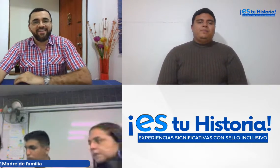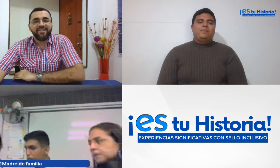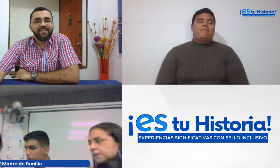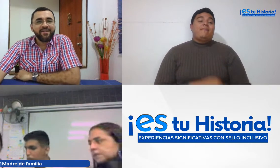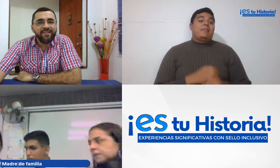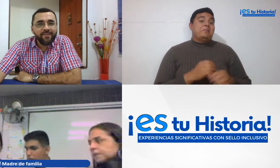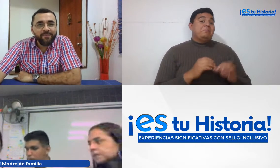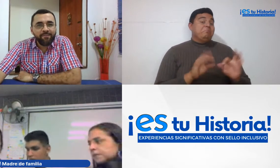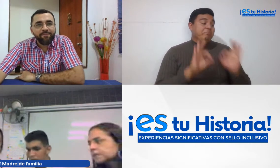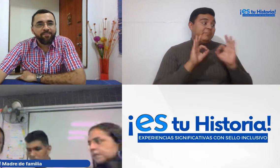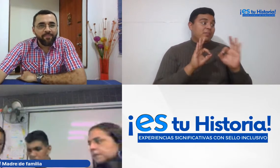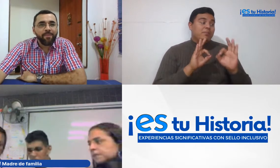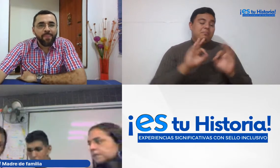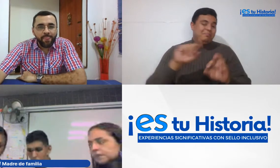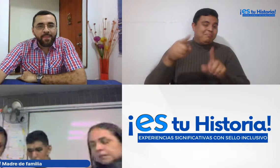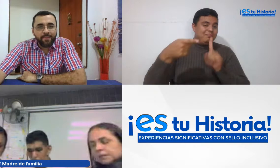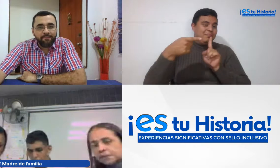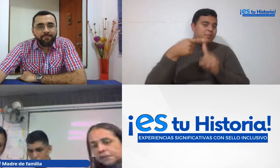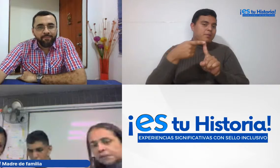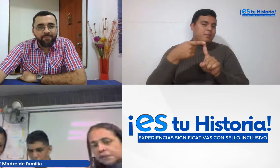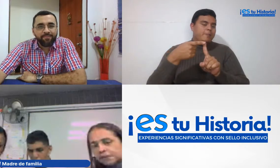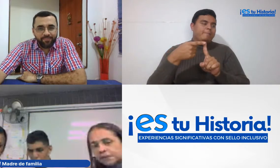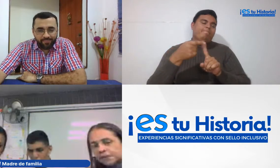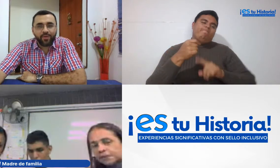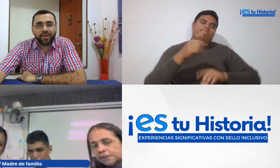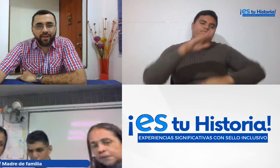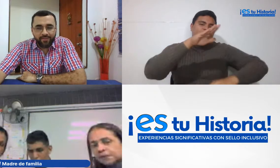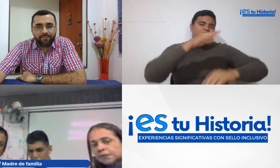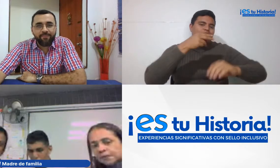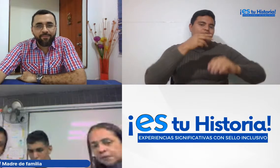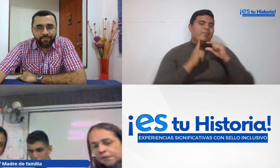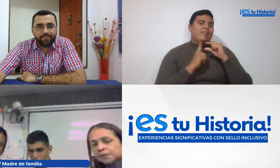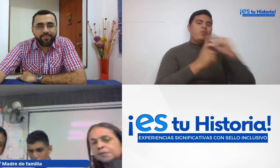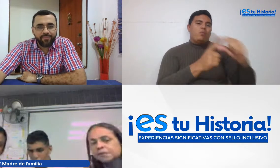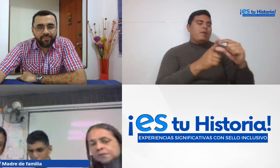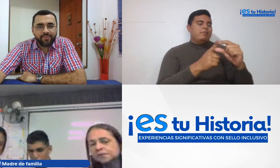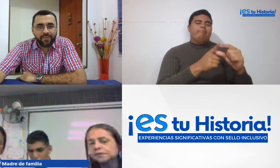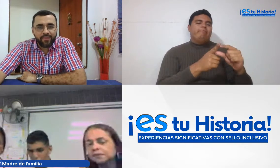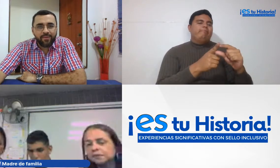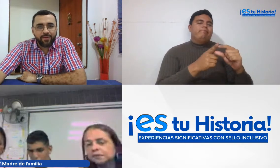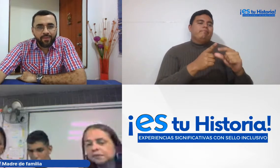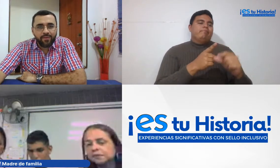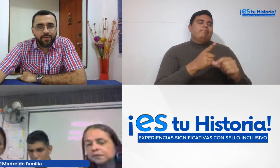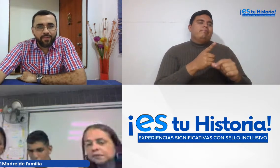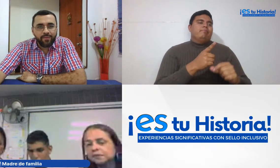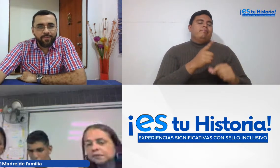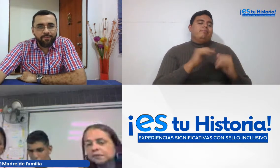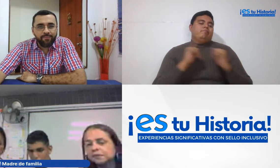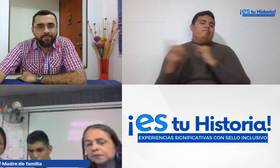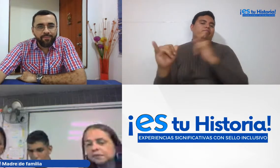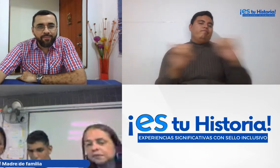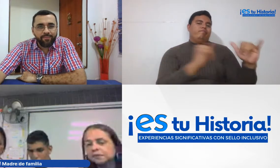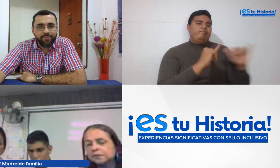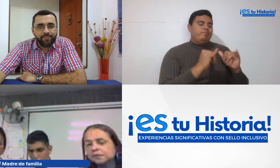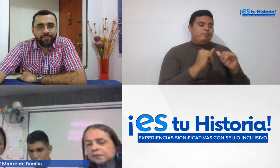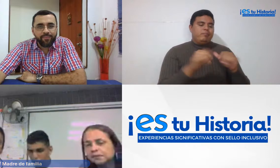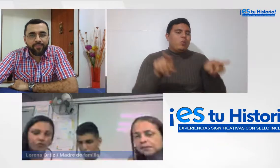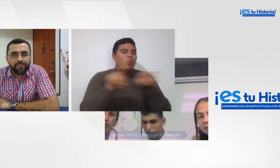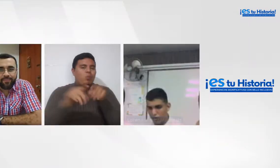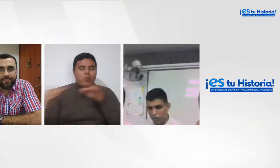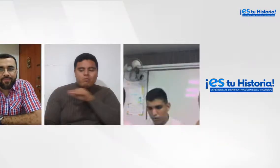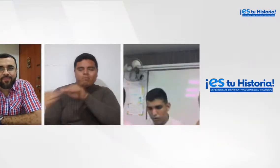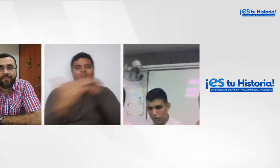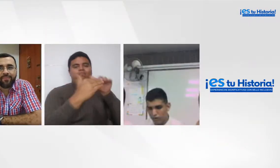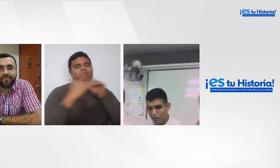primero que todo es decirle a él que todos somos iguales. Okay. Nadie es distinto, nadie es,